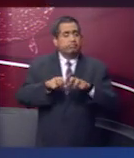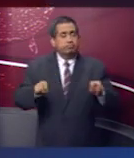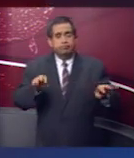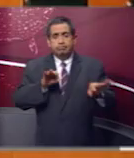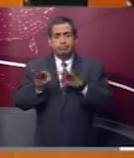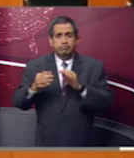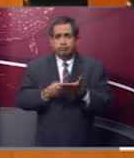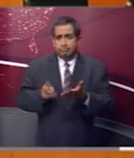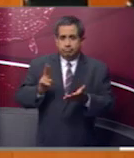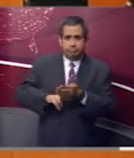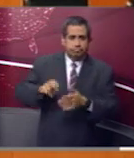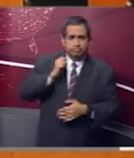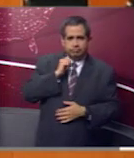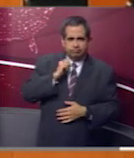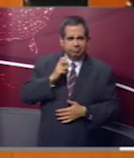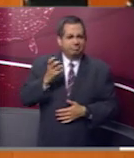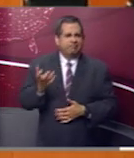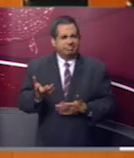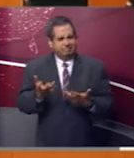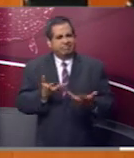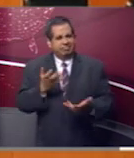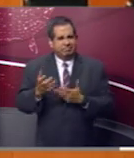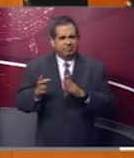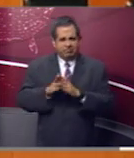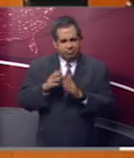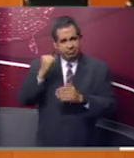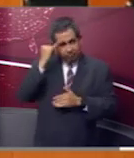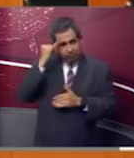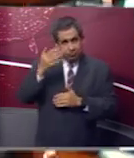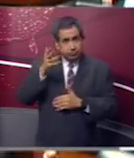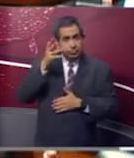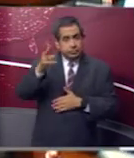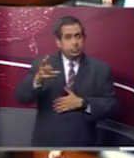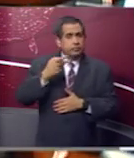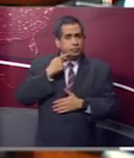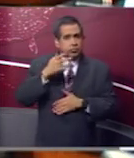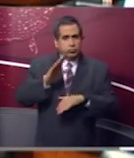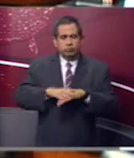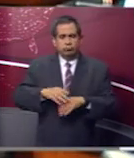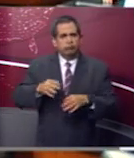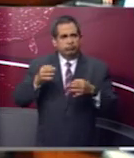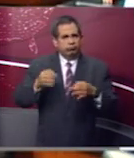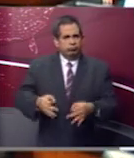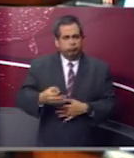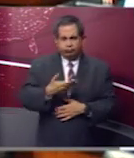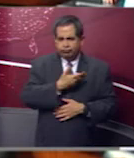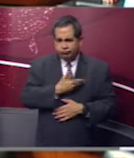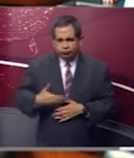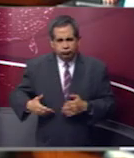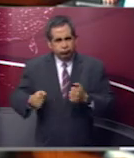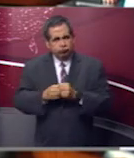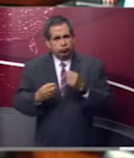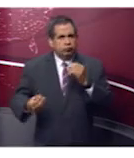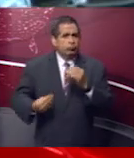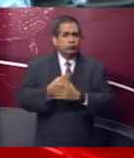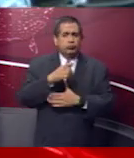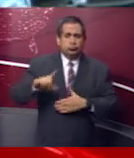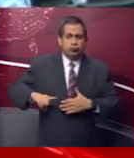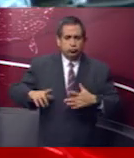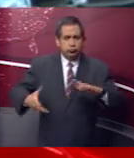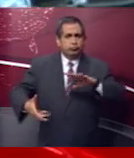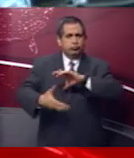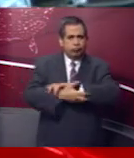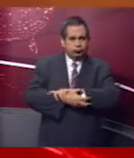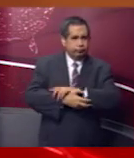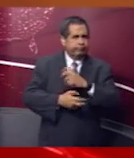Senado. Es en ese escenario, y en aras de transitar hacia un sistema político presidencialista renovado con un gobierno de coalición, que